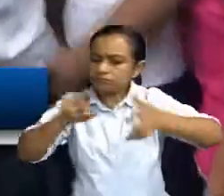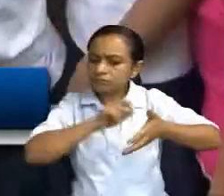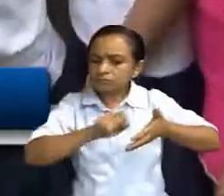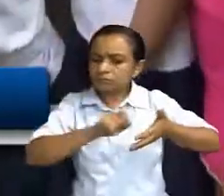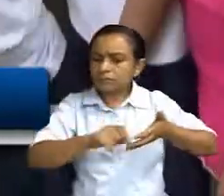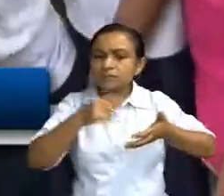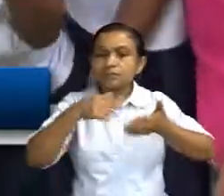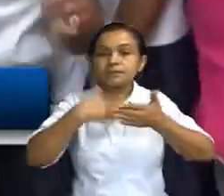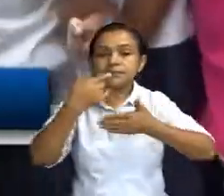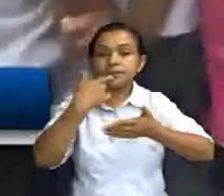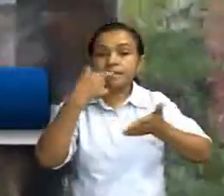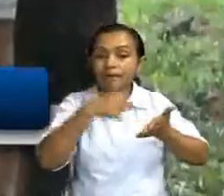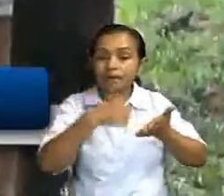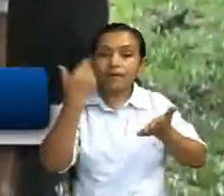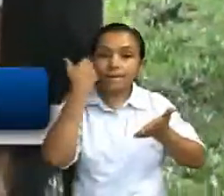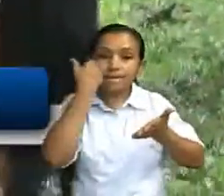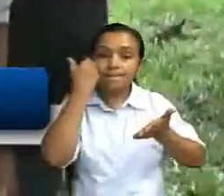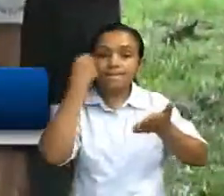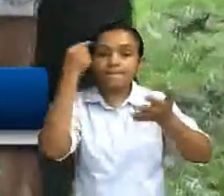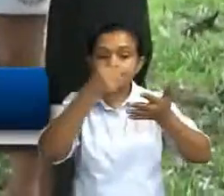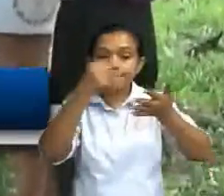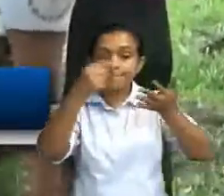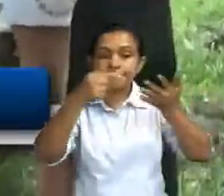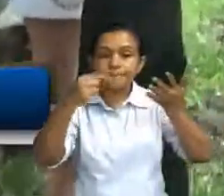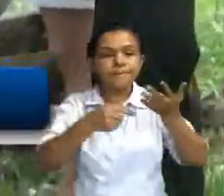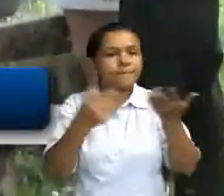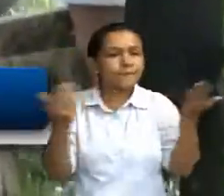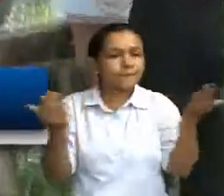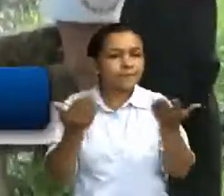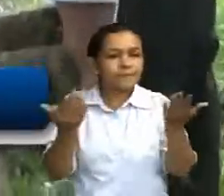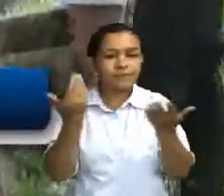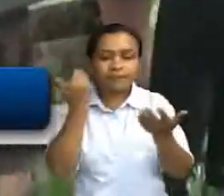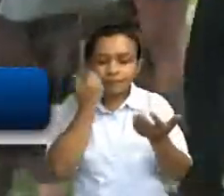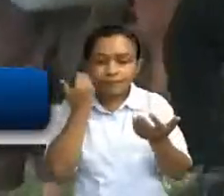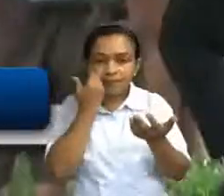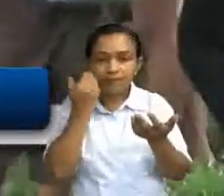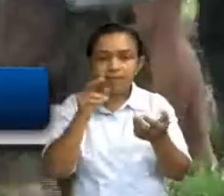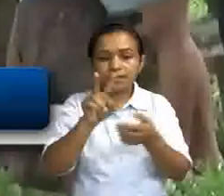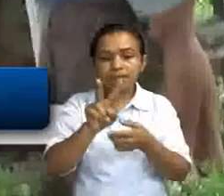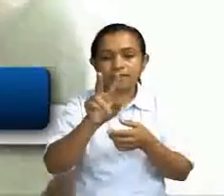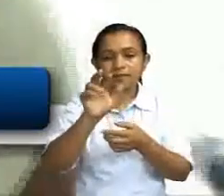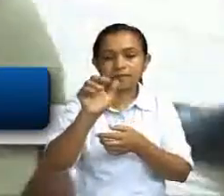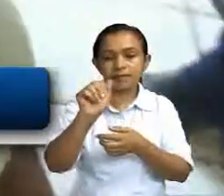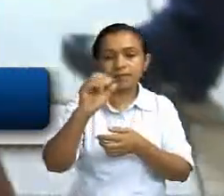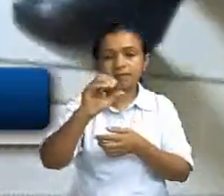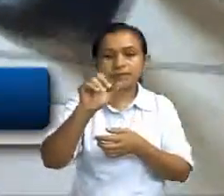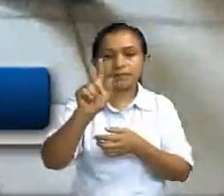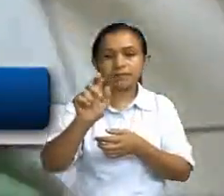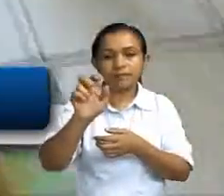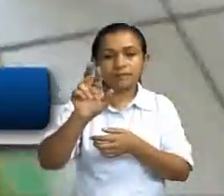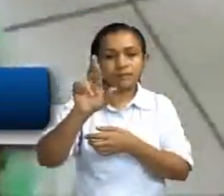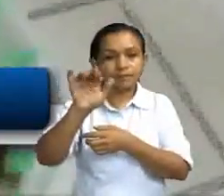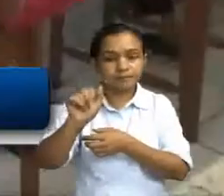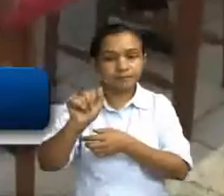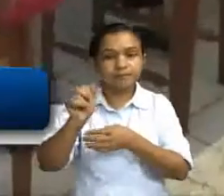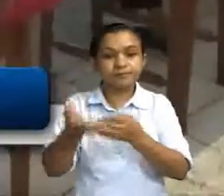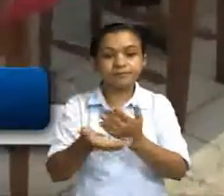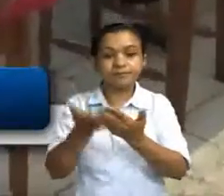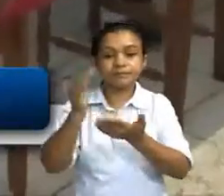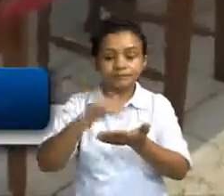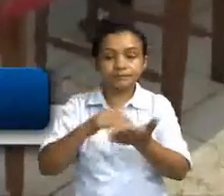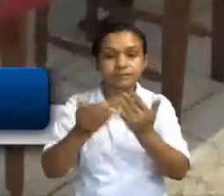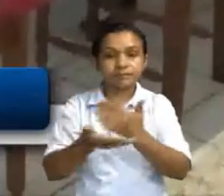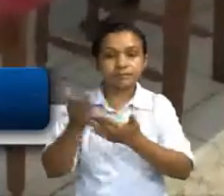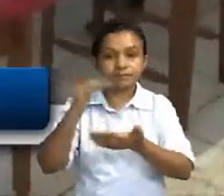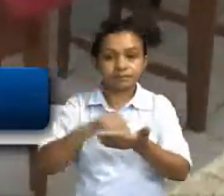causando esta enfermedad en las niñas o esta bacteria, pues? Sí, cuando hay reincidencia se usa